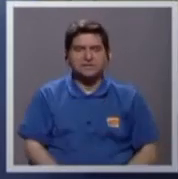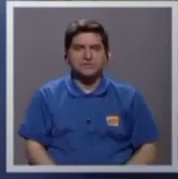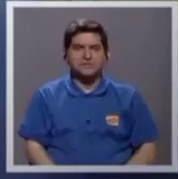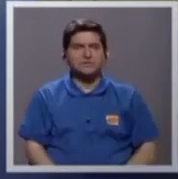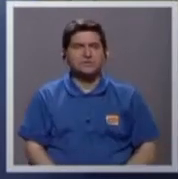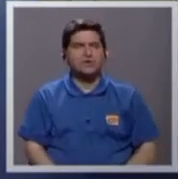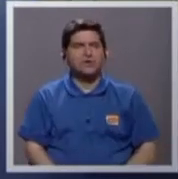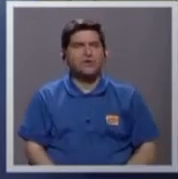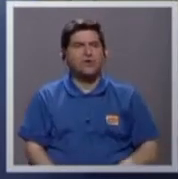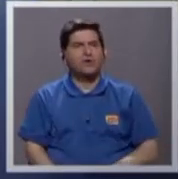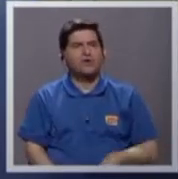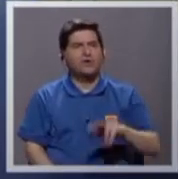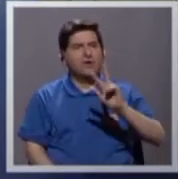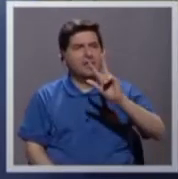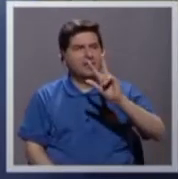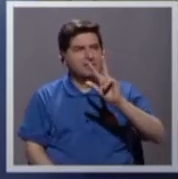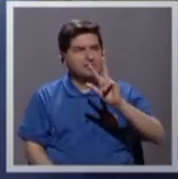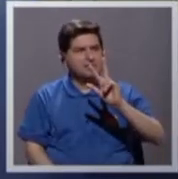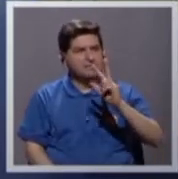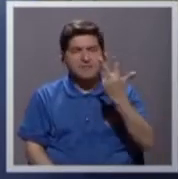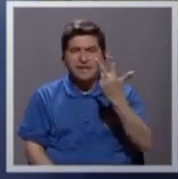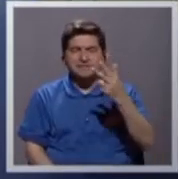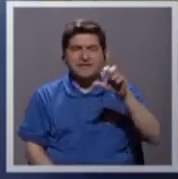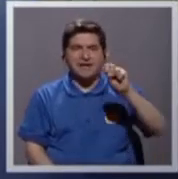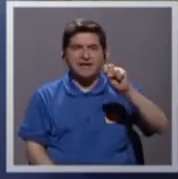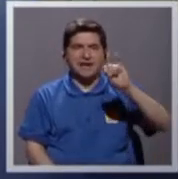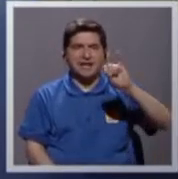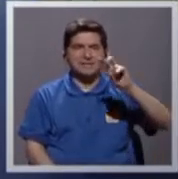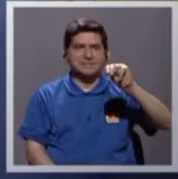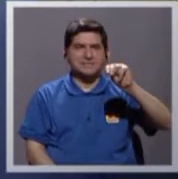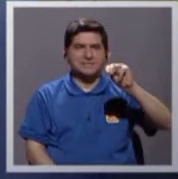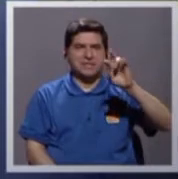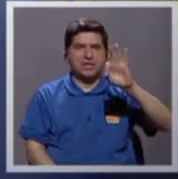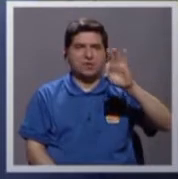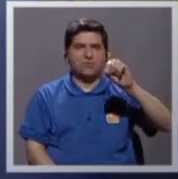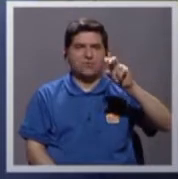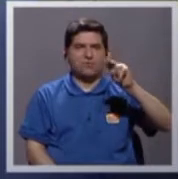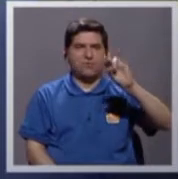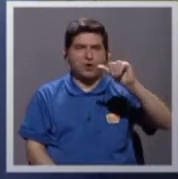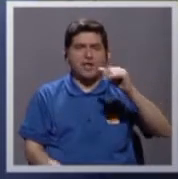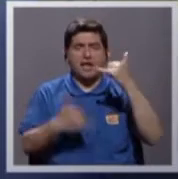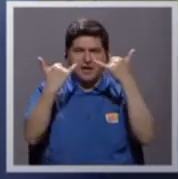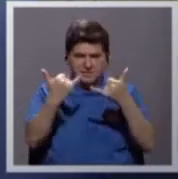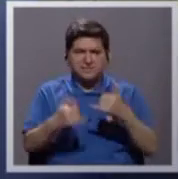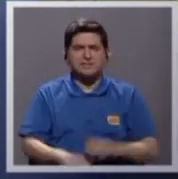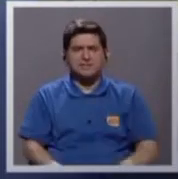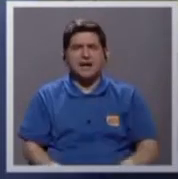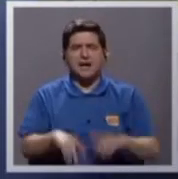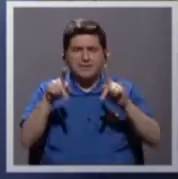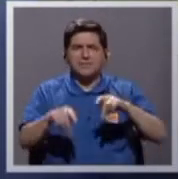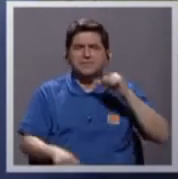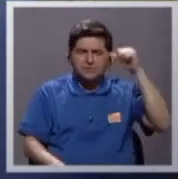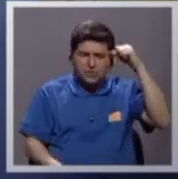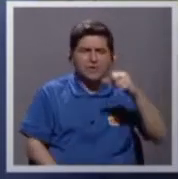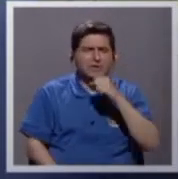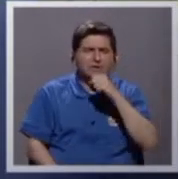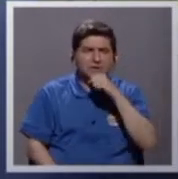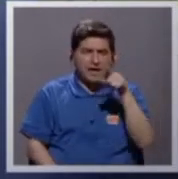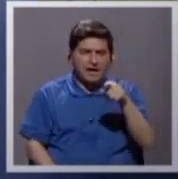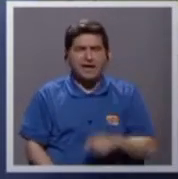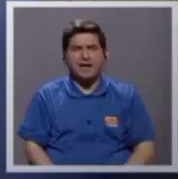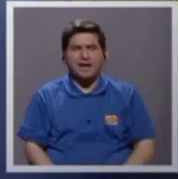tercera, su tercera sinfonía, ya adelantado en su edad, se la dedicó